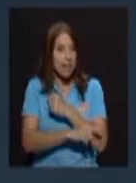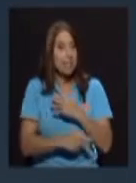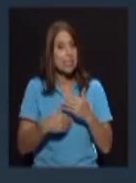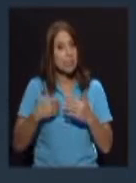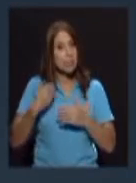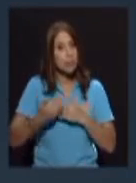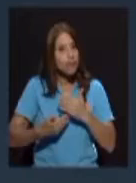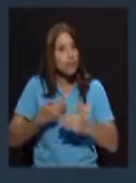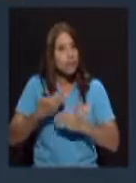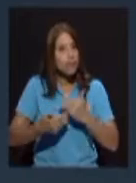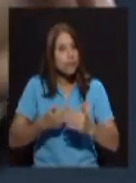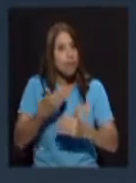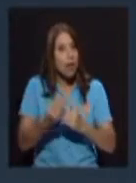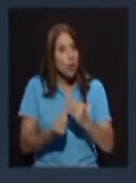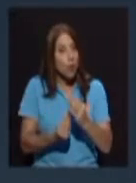creando